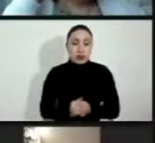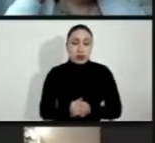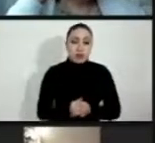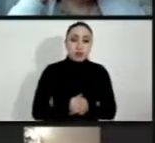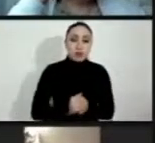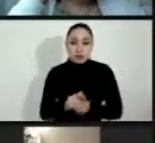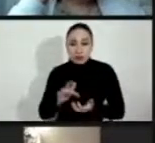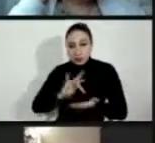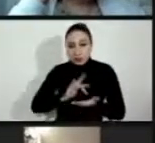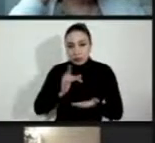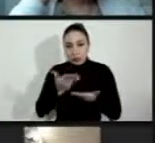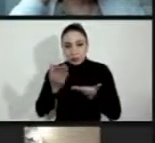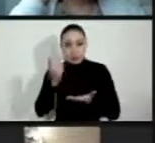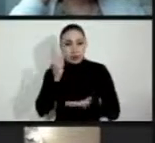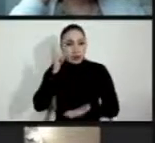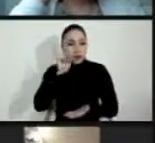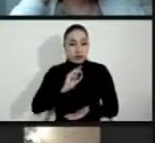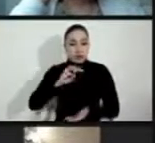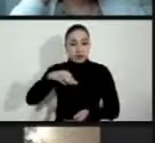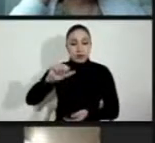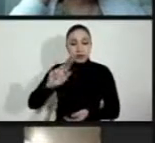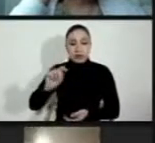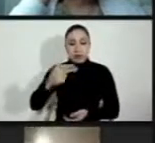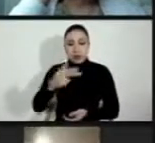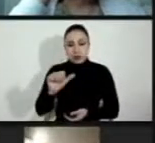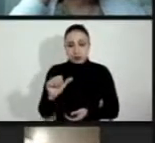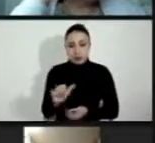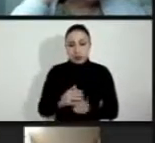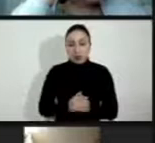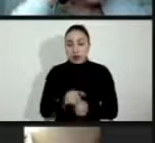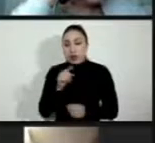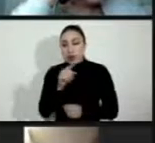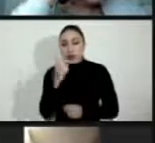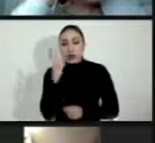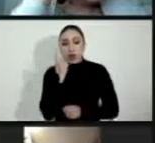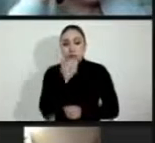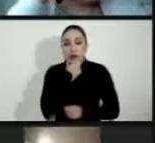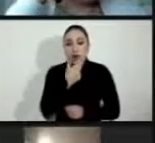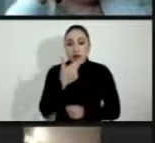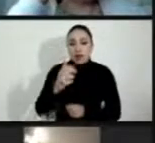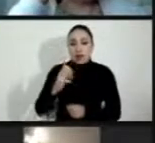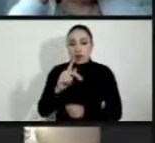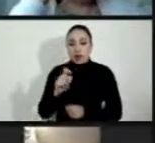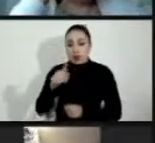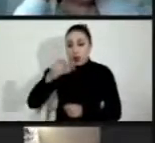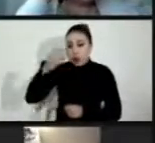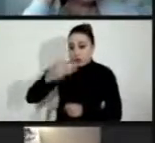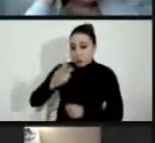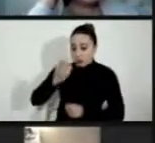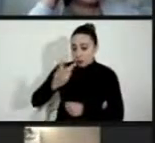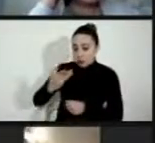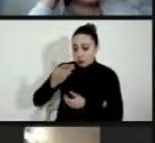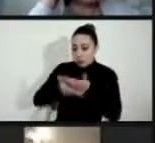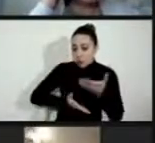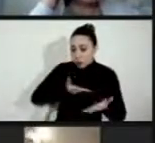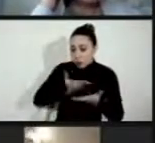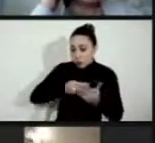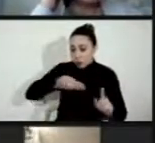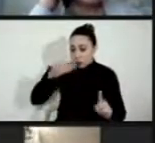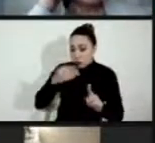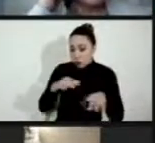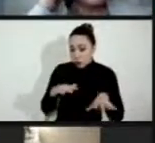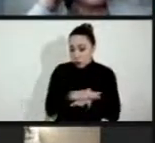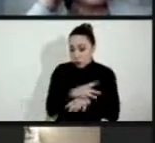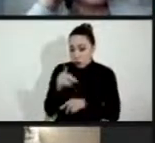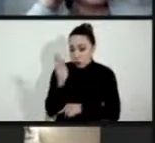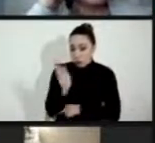Marta Ávila. Diputado Héctor Barrera Marmolejo, ¿acepta usted la sugerencia de modificación al resolutivo que le